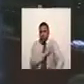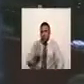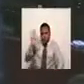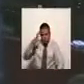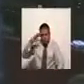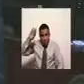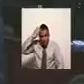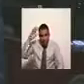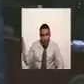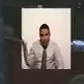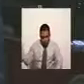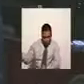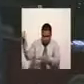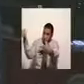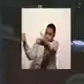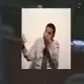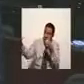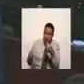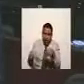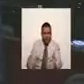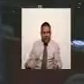primero porque